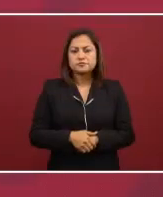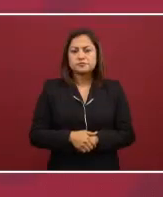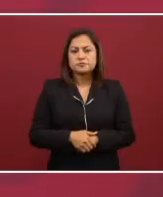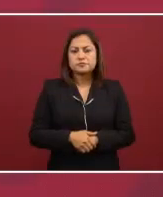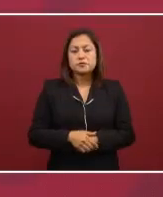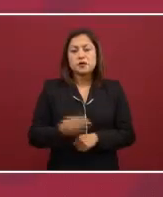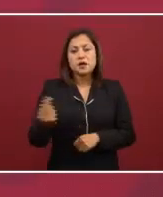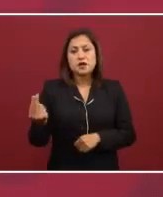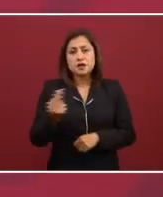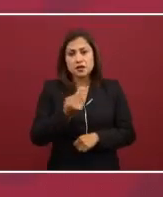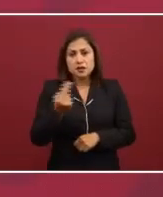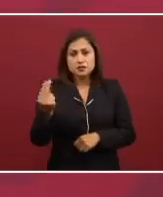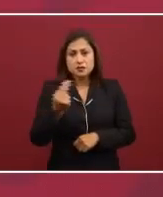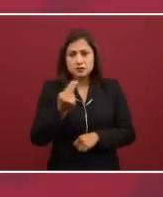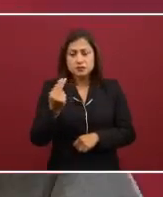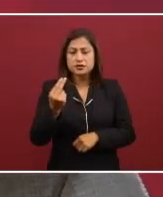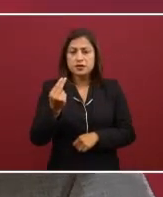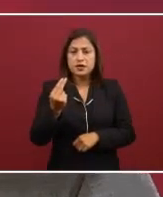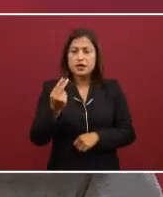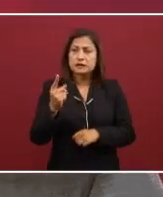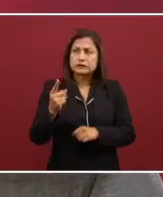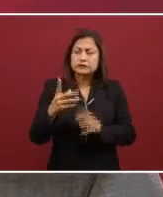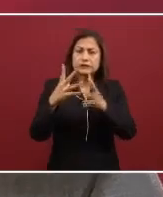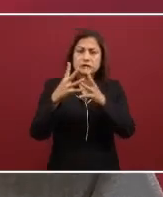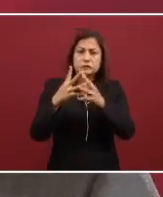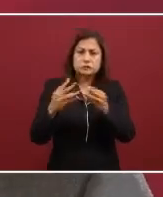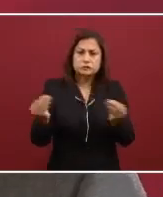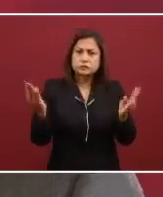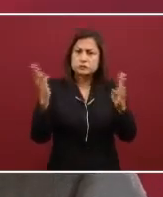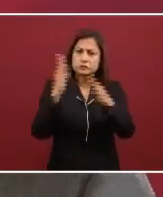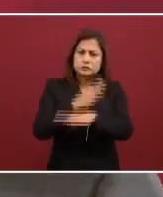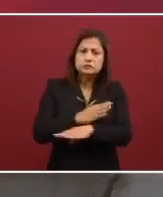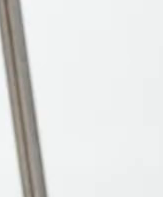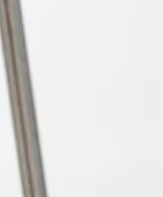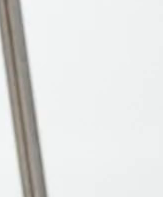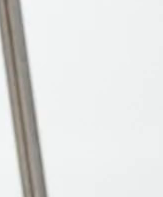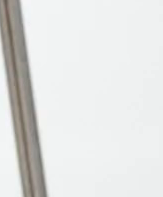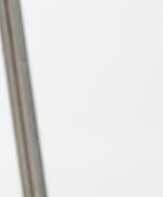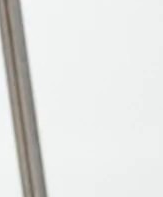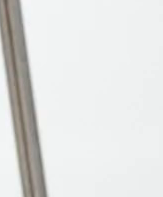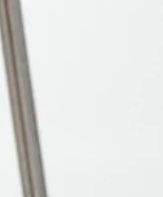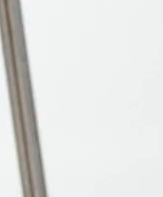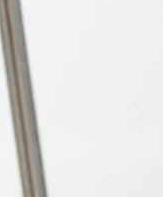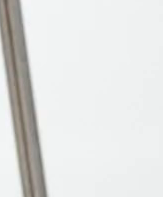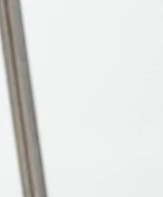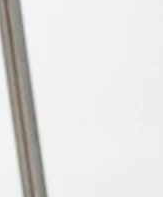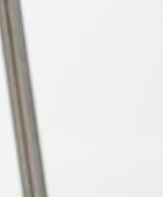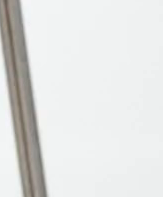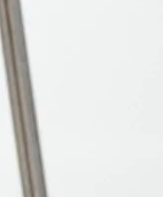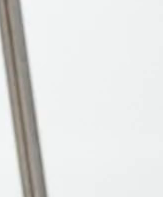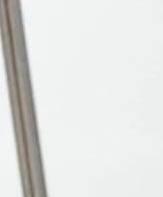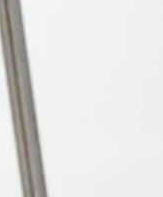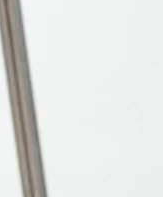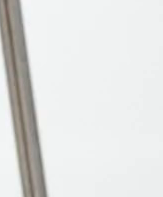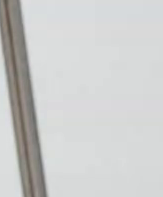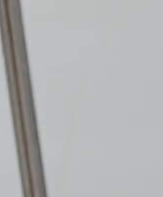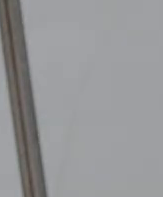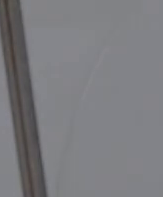enfrentarse, resolverse con el diálogo, con la comunicación. ¿Y usted qué opina